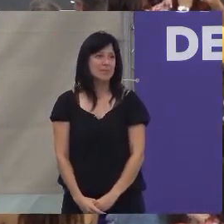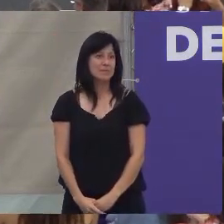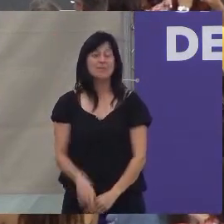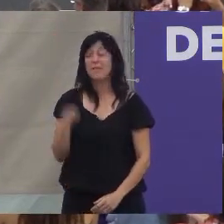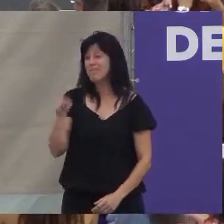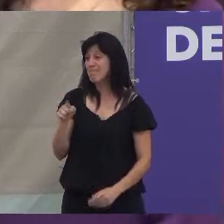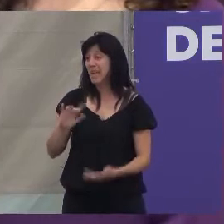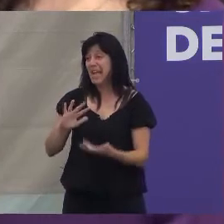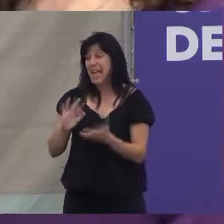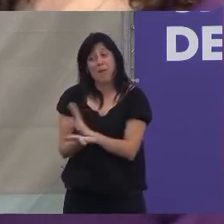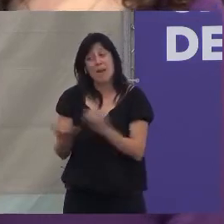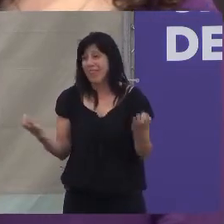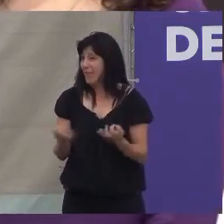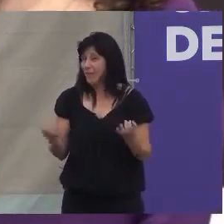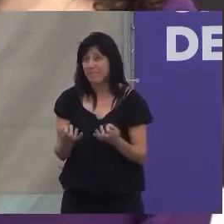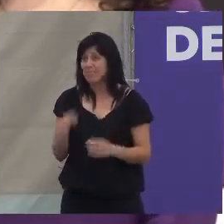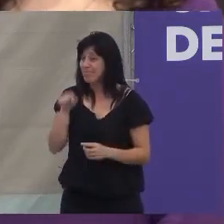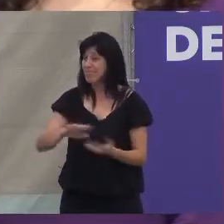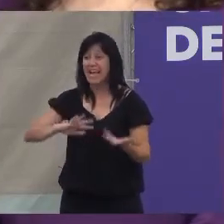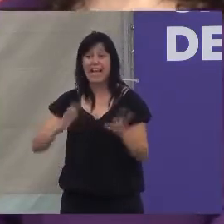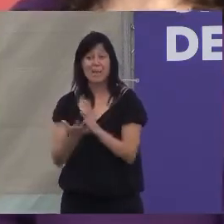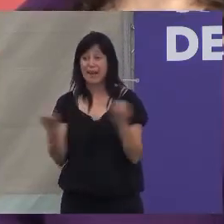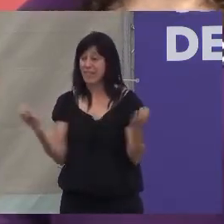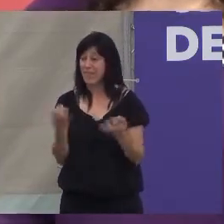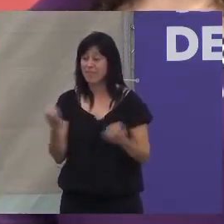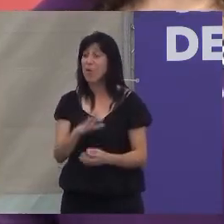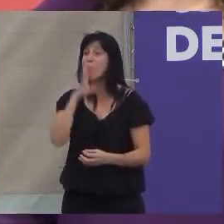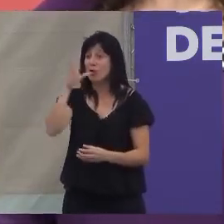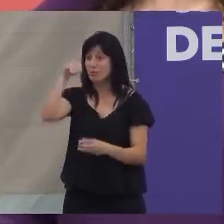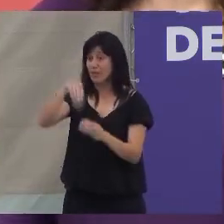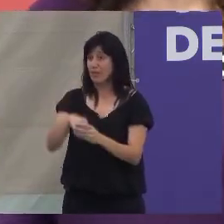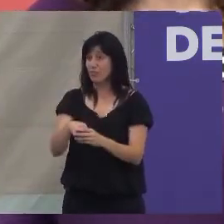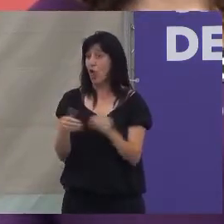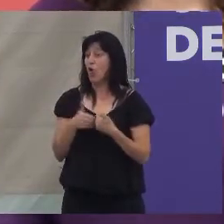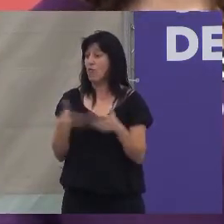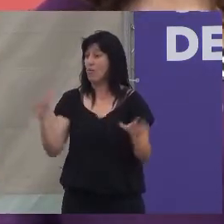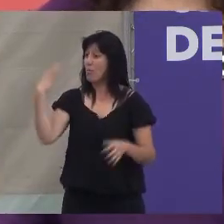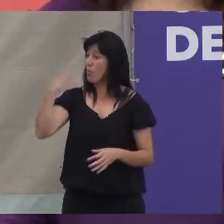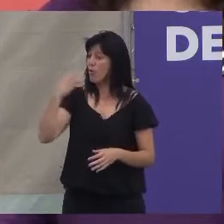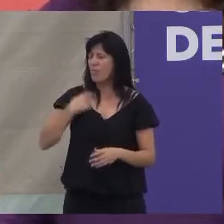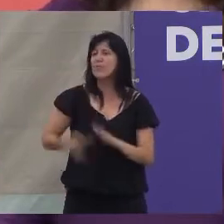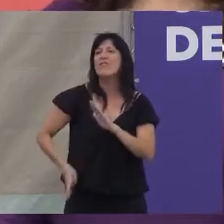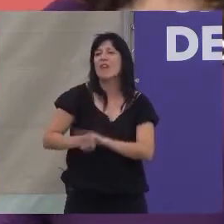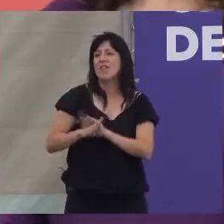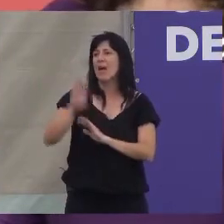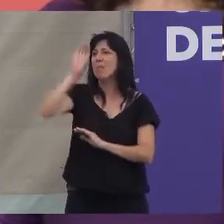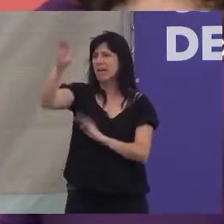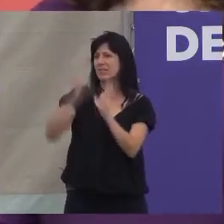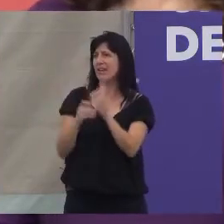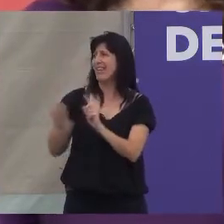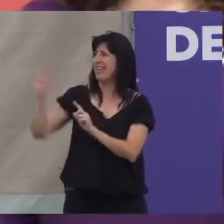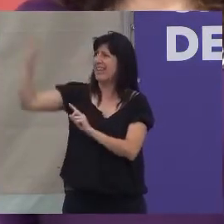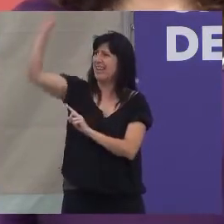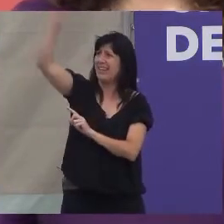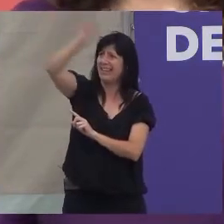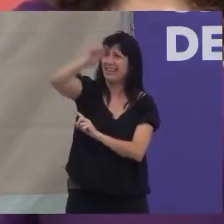Esto tiene que cambiar. Esto tiene que cambiar y por eso desde Obrim Podem vamos a recorrernos todo el país valencià preguntando a